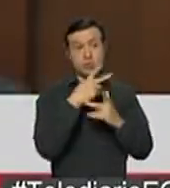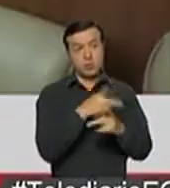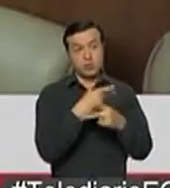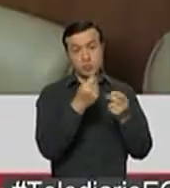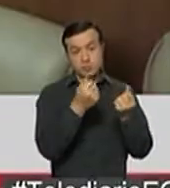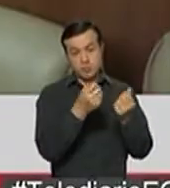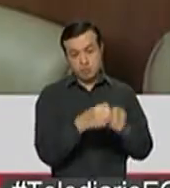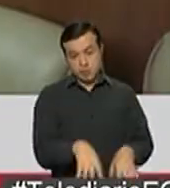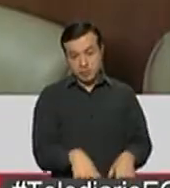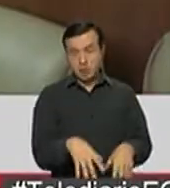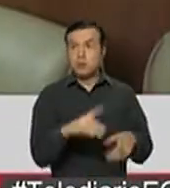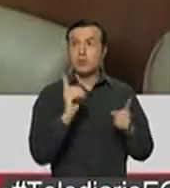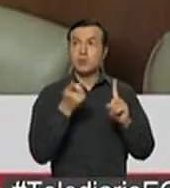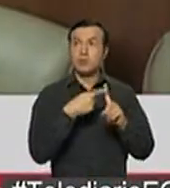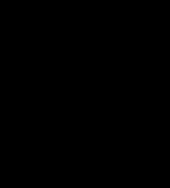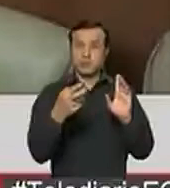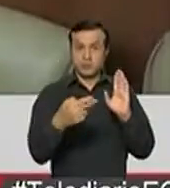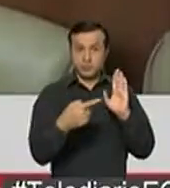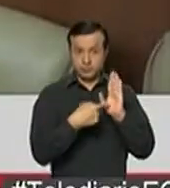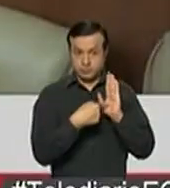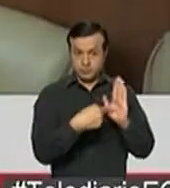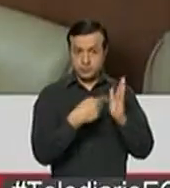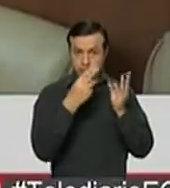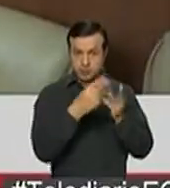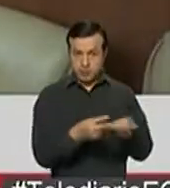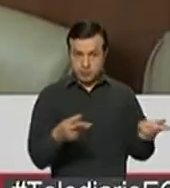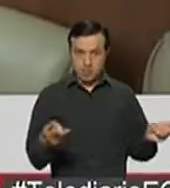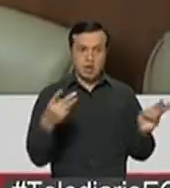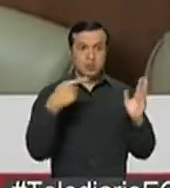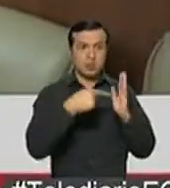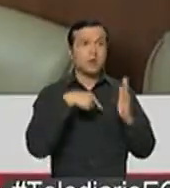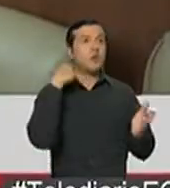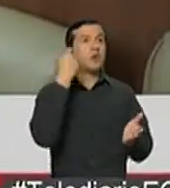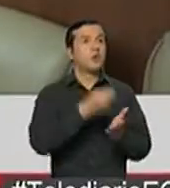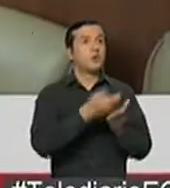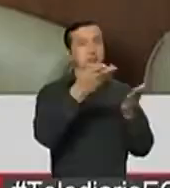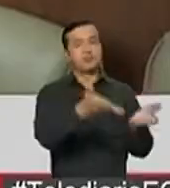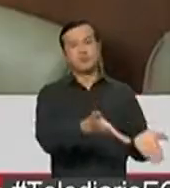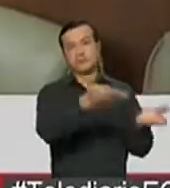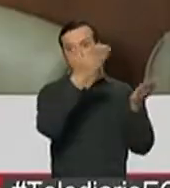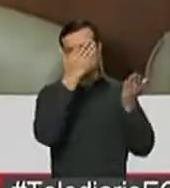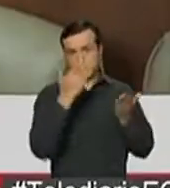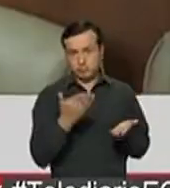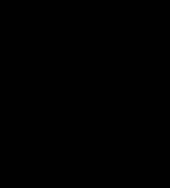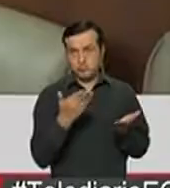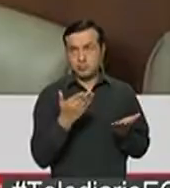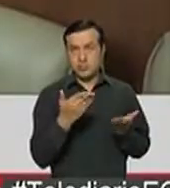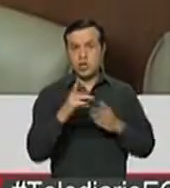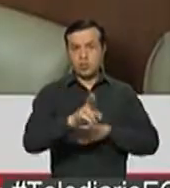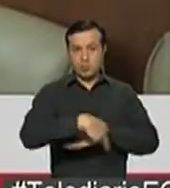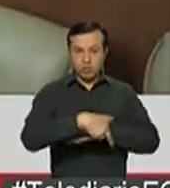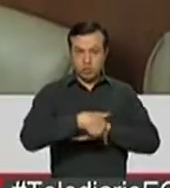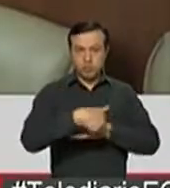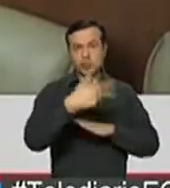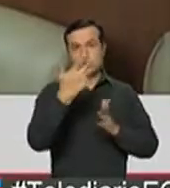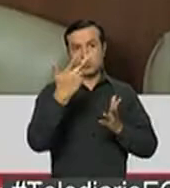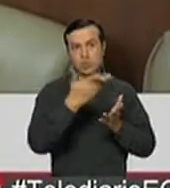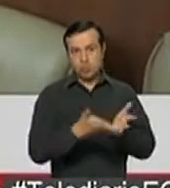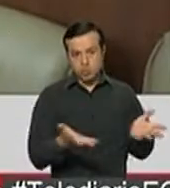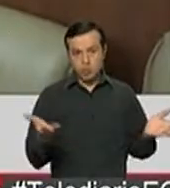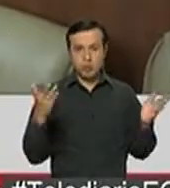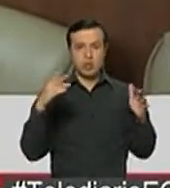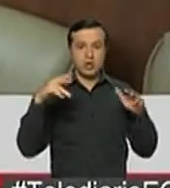productiva. La una son los aranceles a los materiales que importan los autopartistas, los fabricantes de